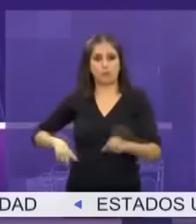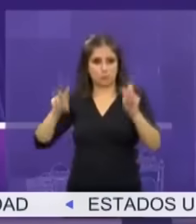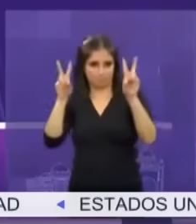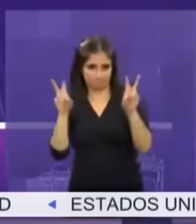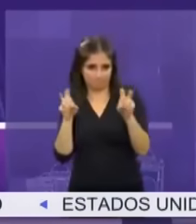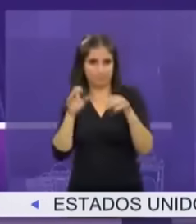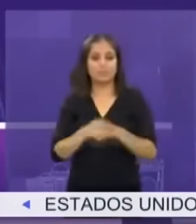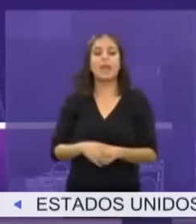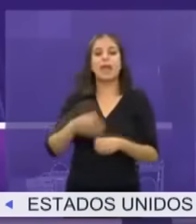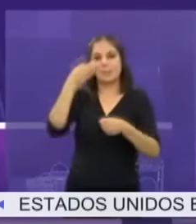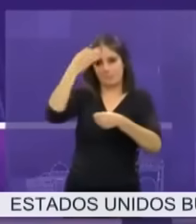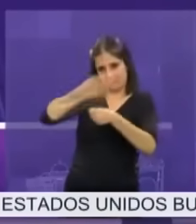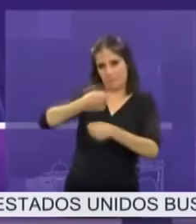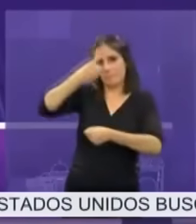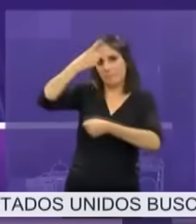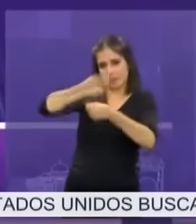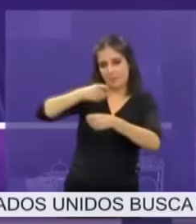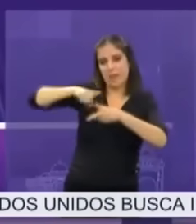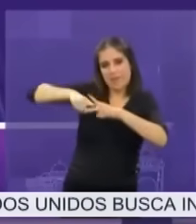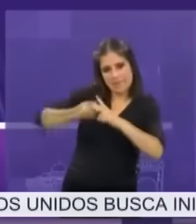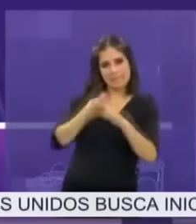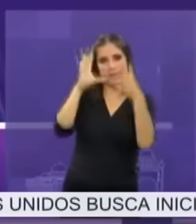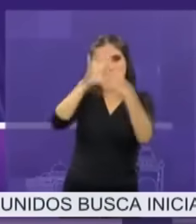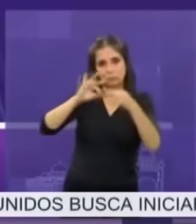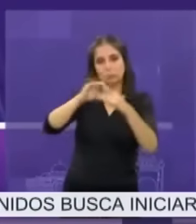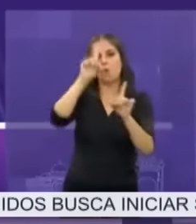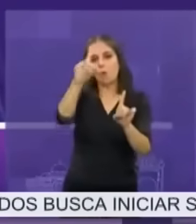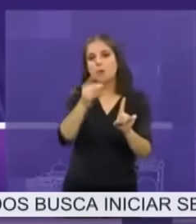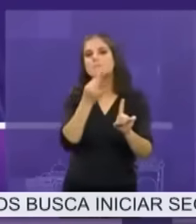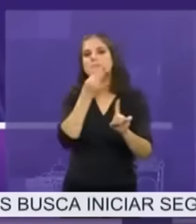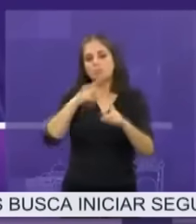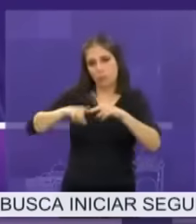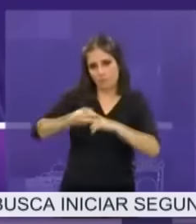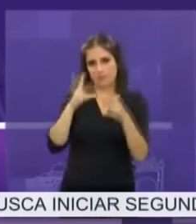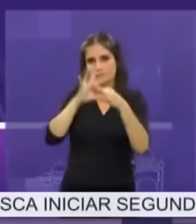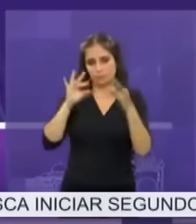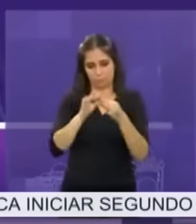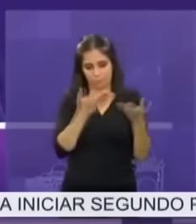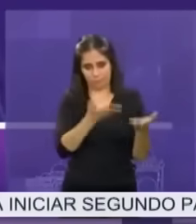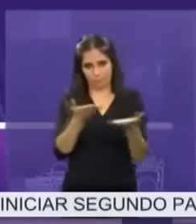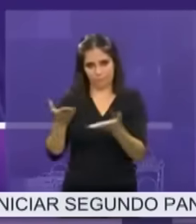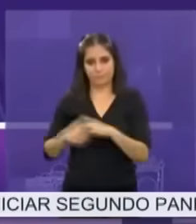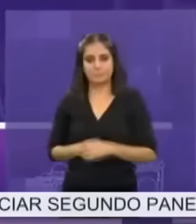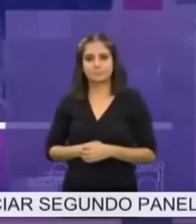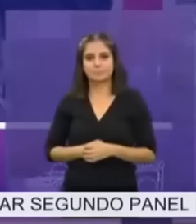Iniciamos la apertura con usted, candidata Nadia Macías. Tiene un minuto, la escuchamos.